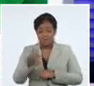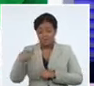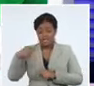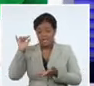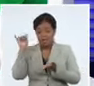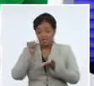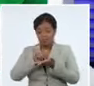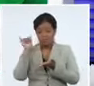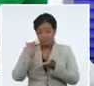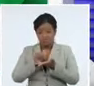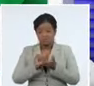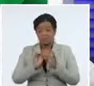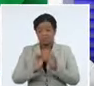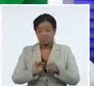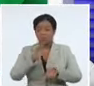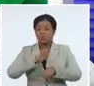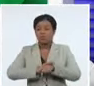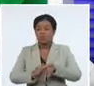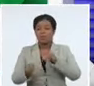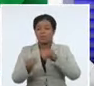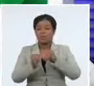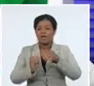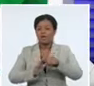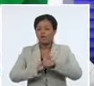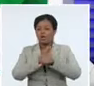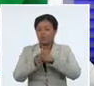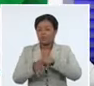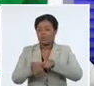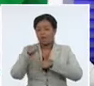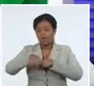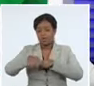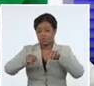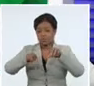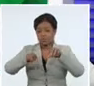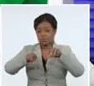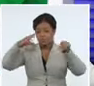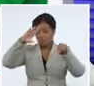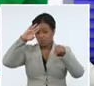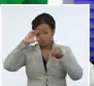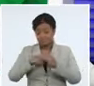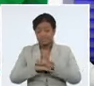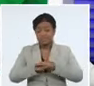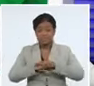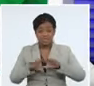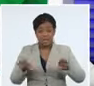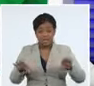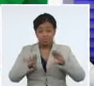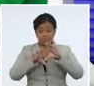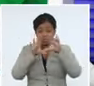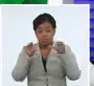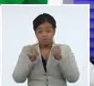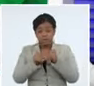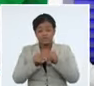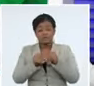son consecuencia de la transmisión autóctona en nuestro territorio, y ya de toda la